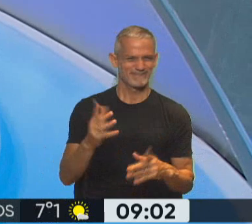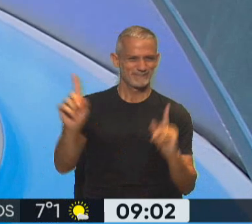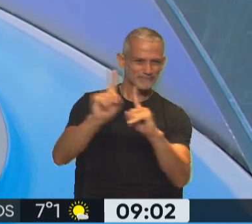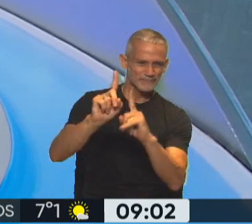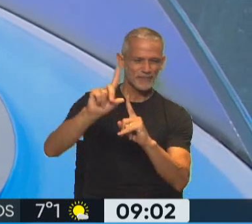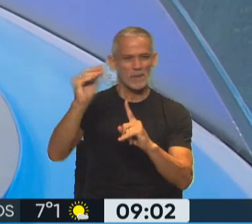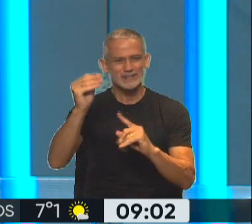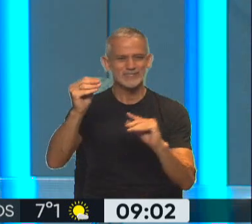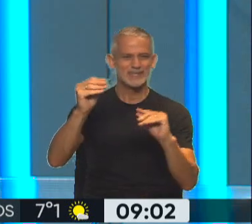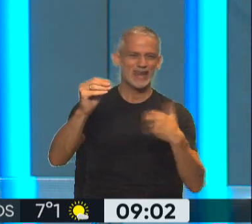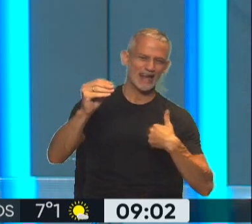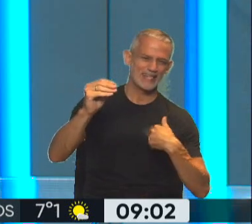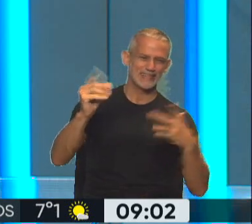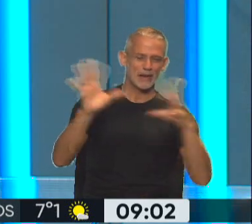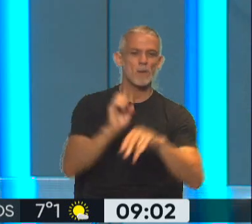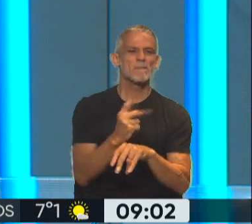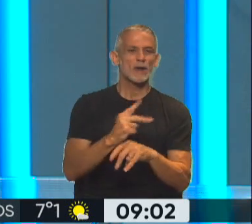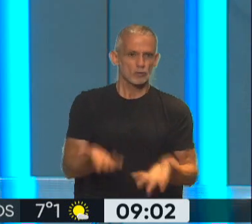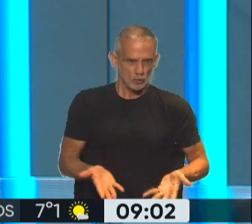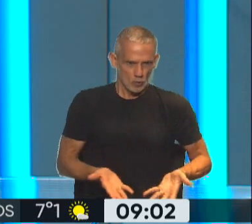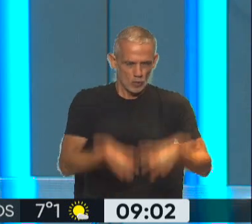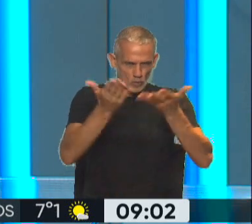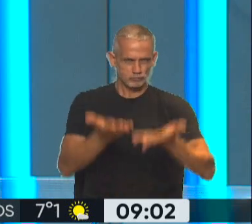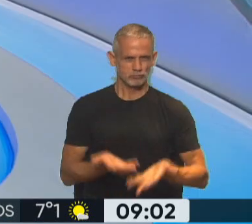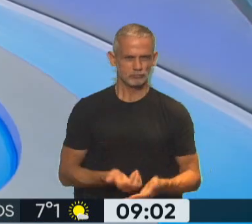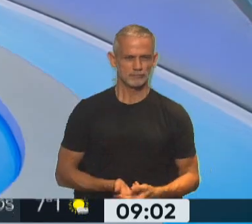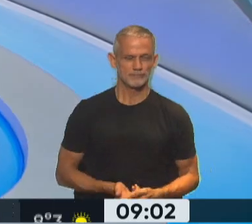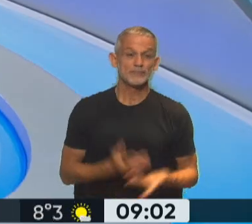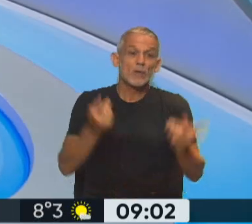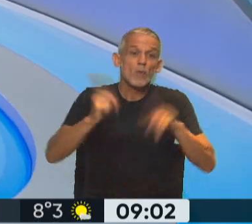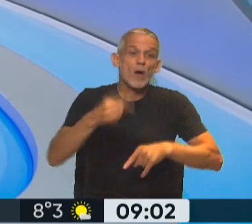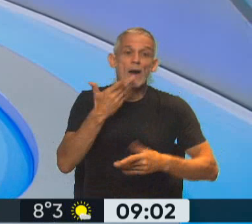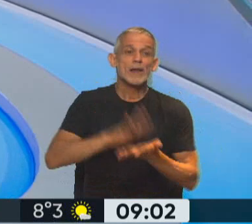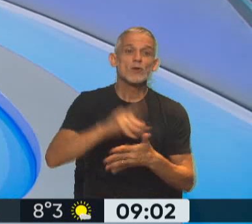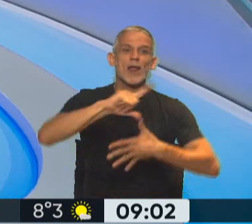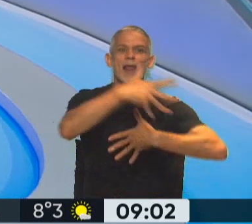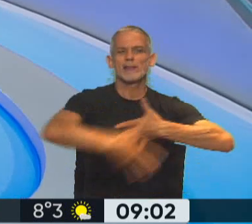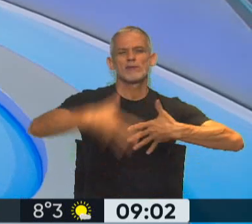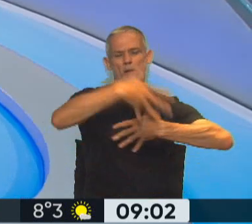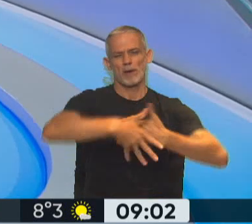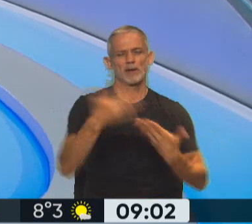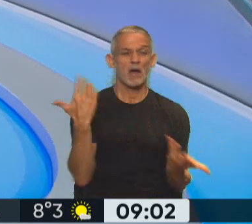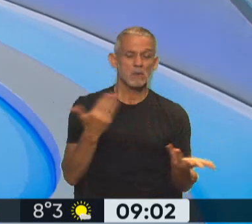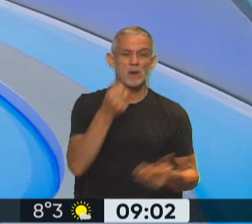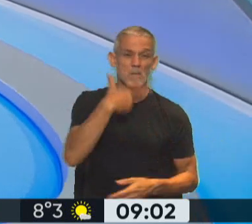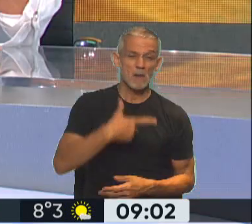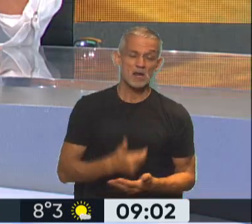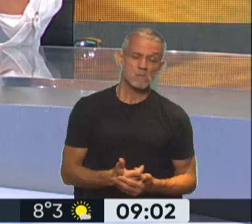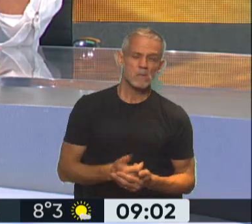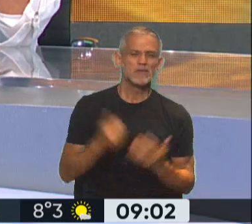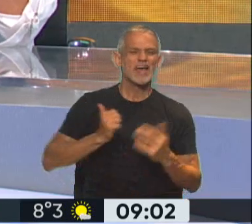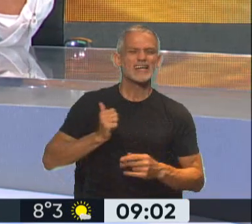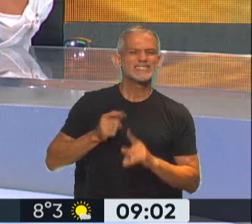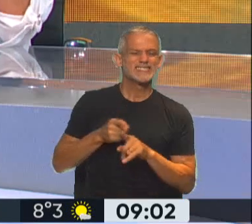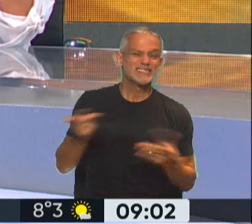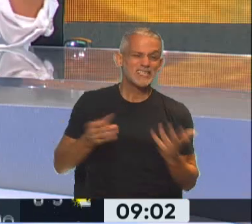y revalorizar el mercosur me parece que es un momento súper importante porque en su momento también durante la gestión de macri a través de la cancillería